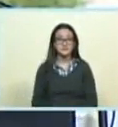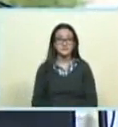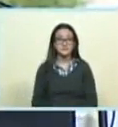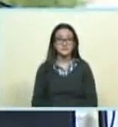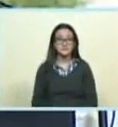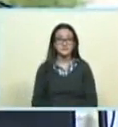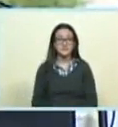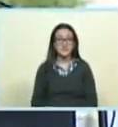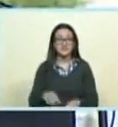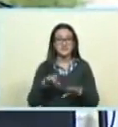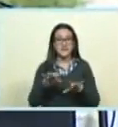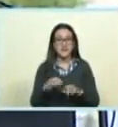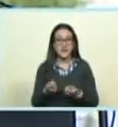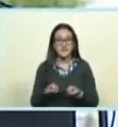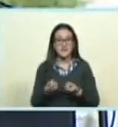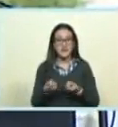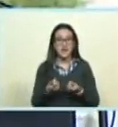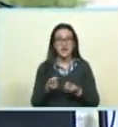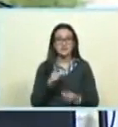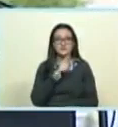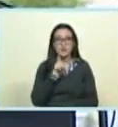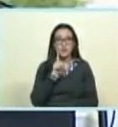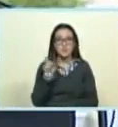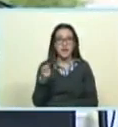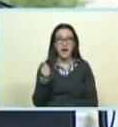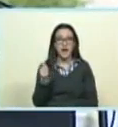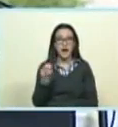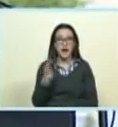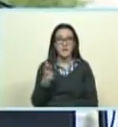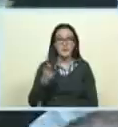La Secretaría de Finanzas, Gabriela Guisa.